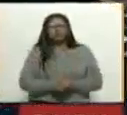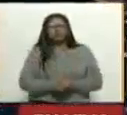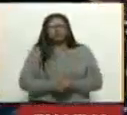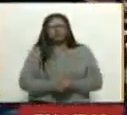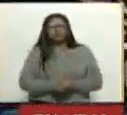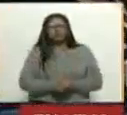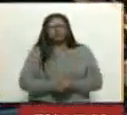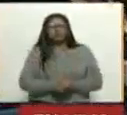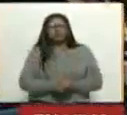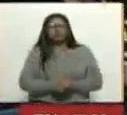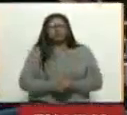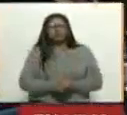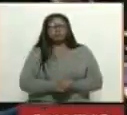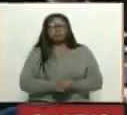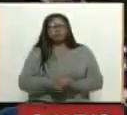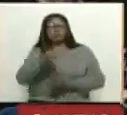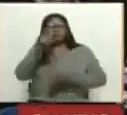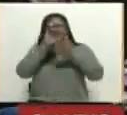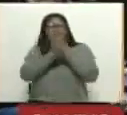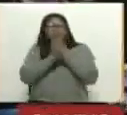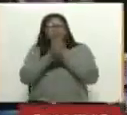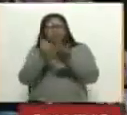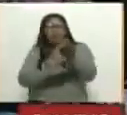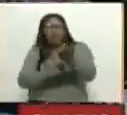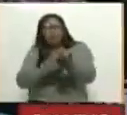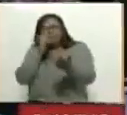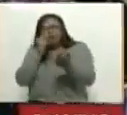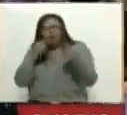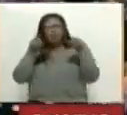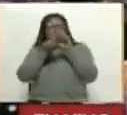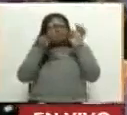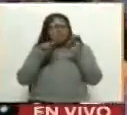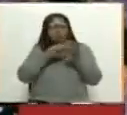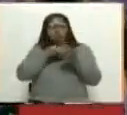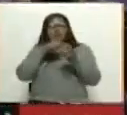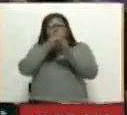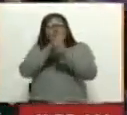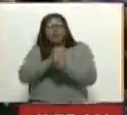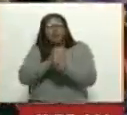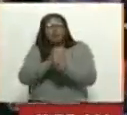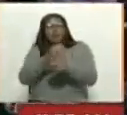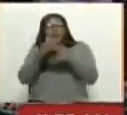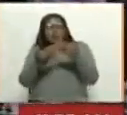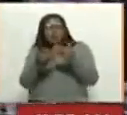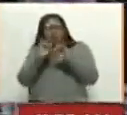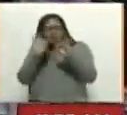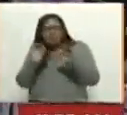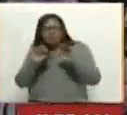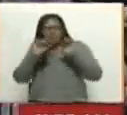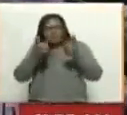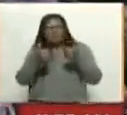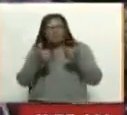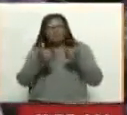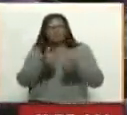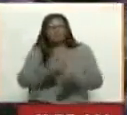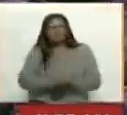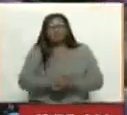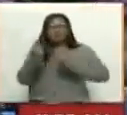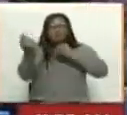un amigo un hermano el comandante Chávez y Esperamos que hoy en este inicio de este